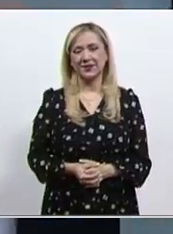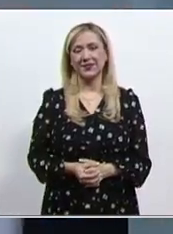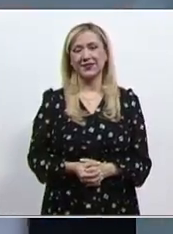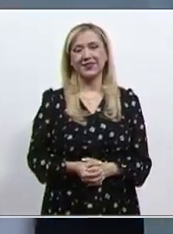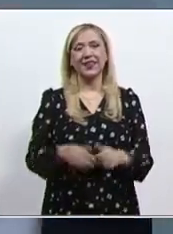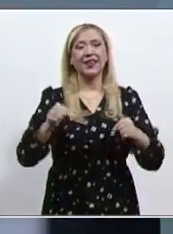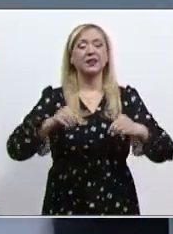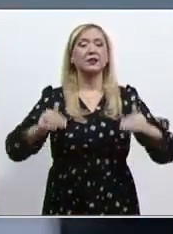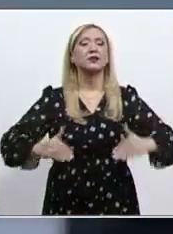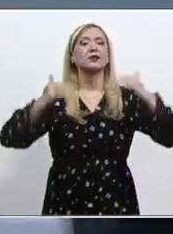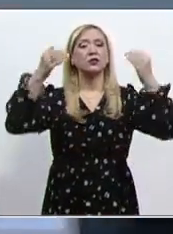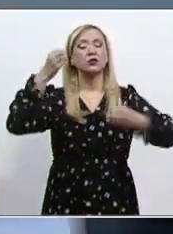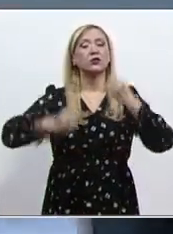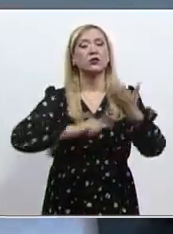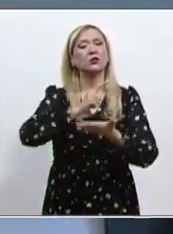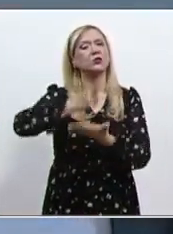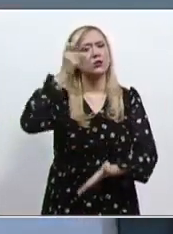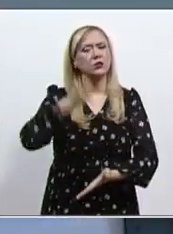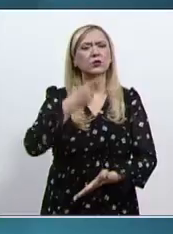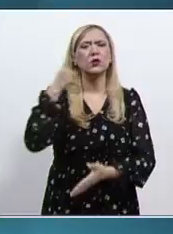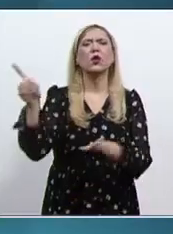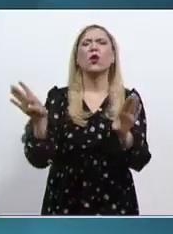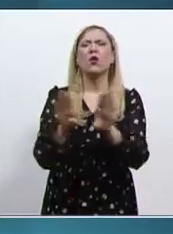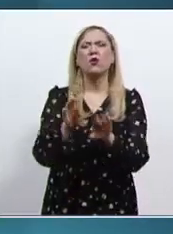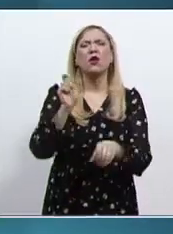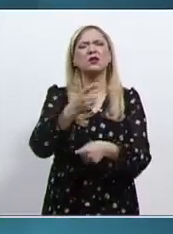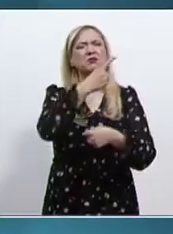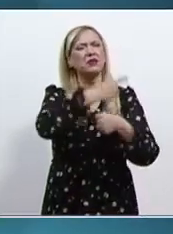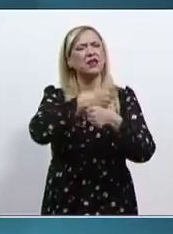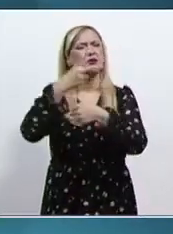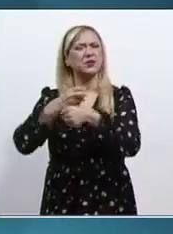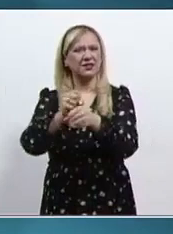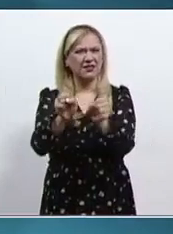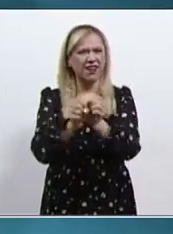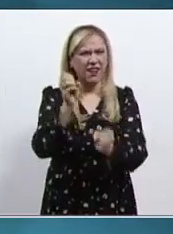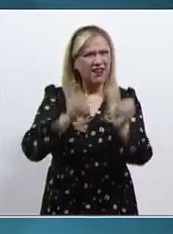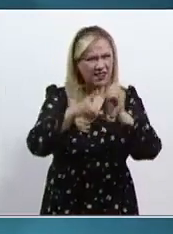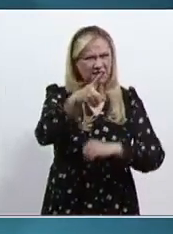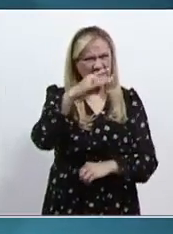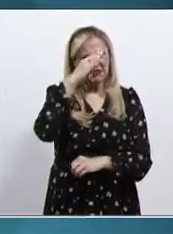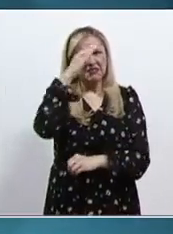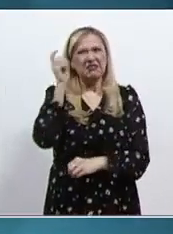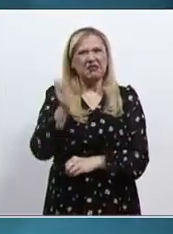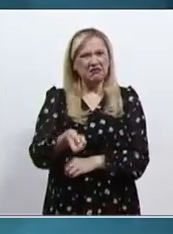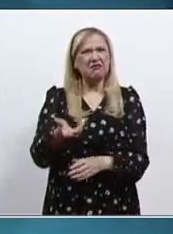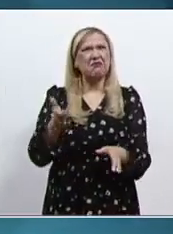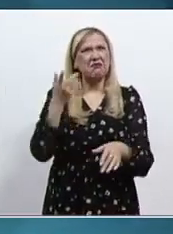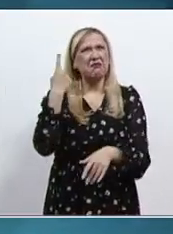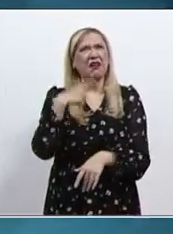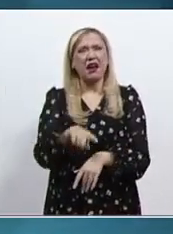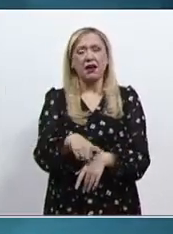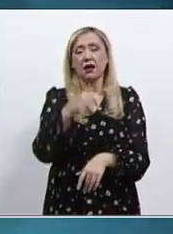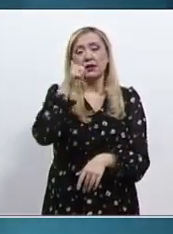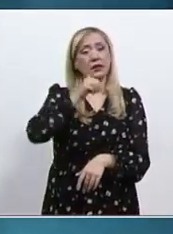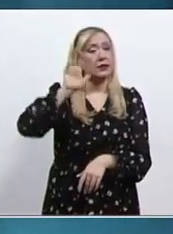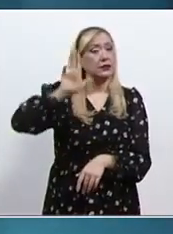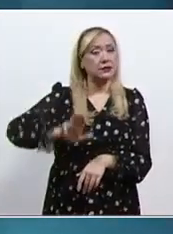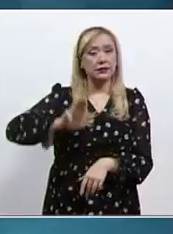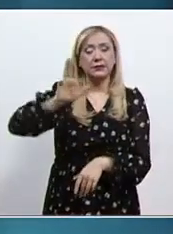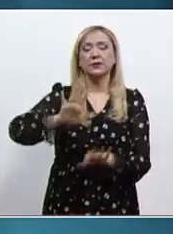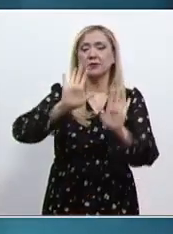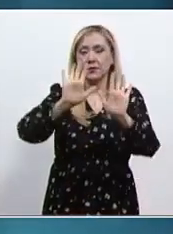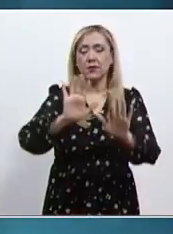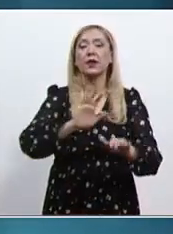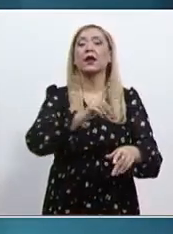la suprema corte dio a conocer cómo funcionan las salas de la corte mismas que sesionan los miércoles la primera sala resuelve asuntos